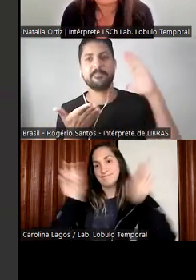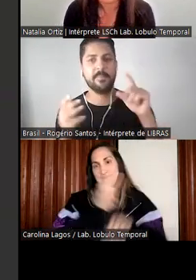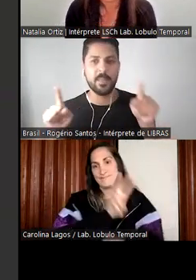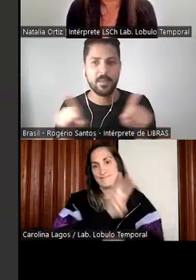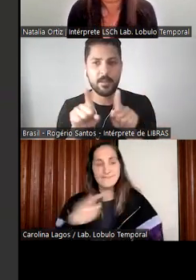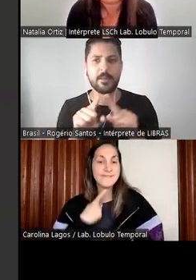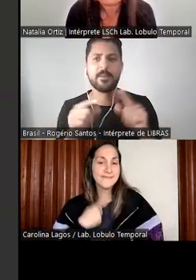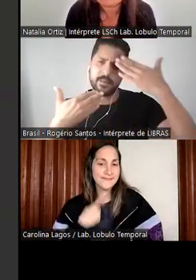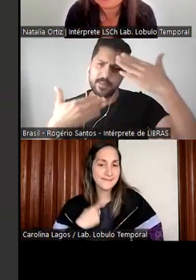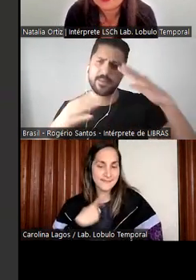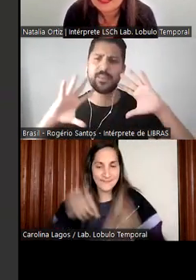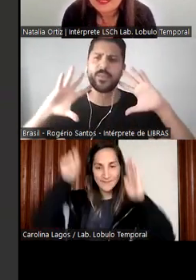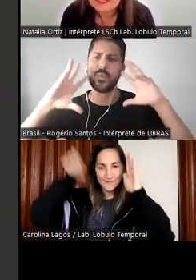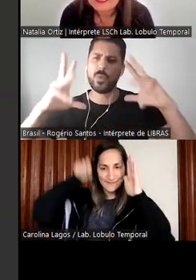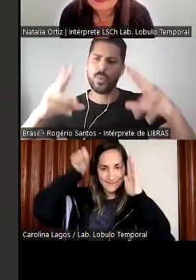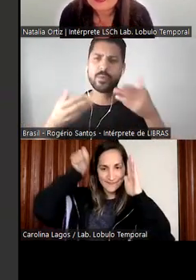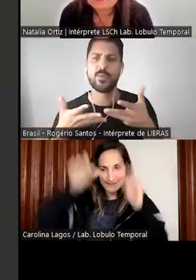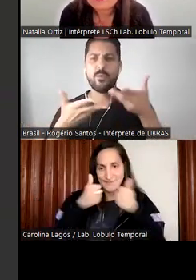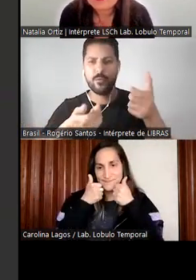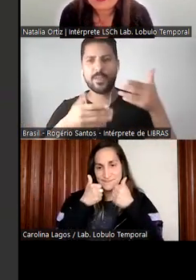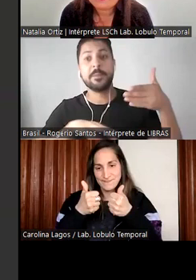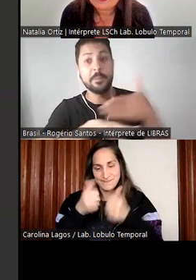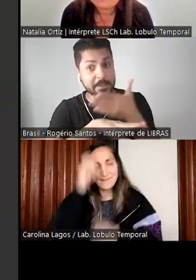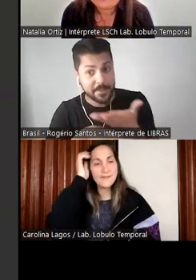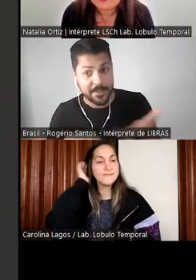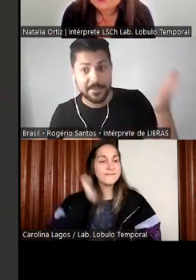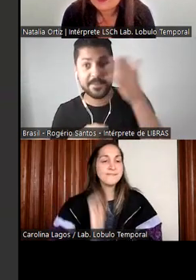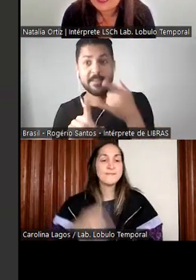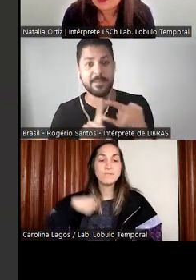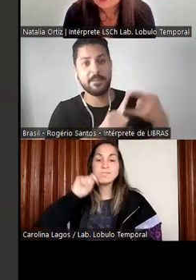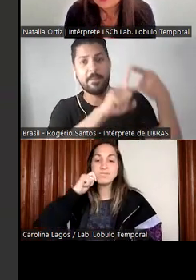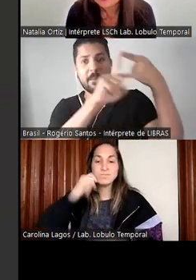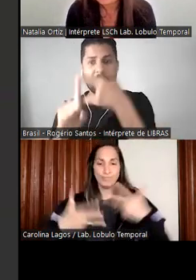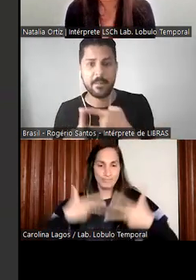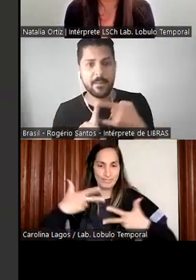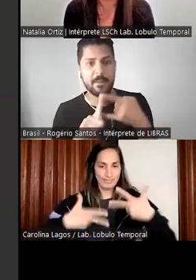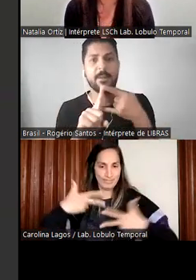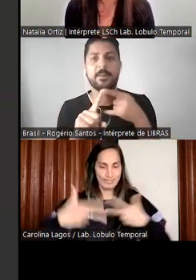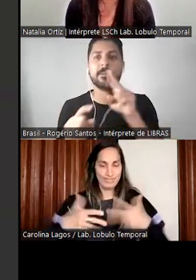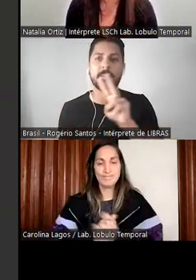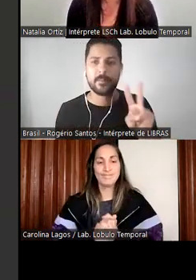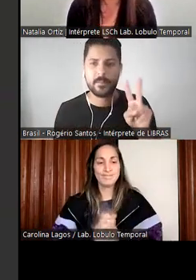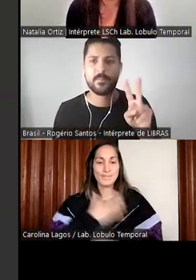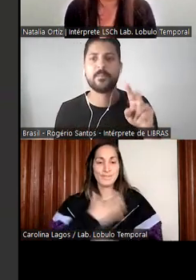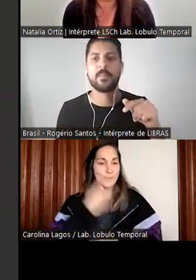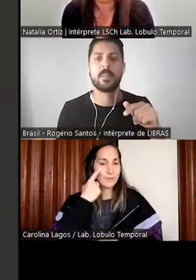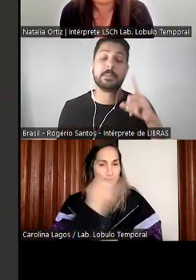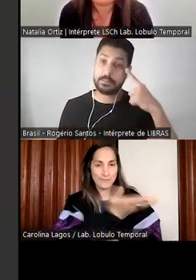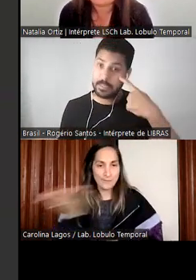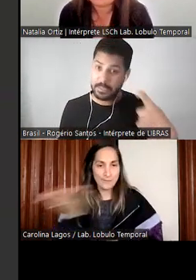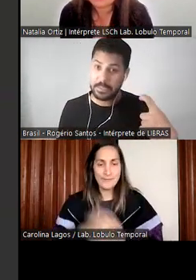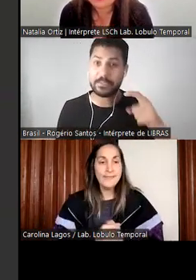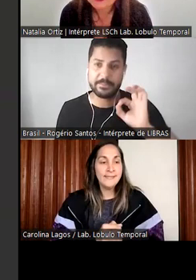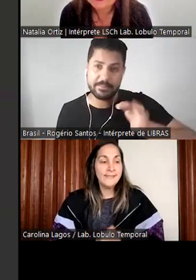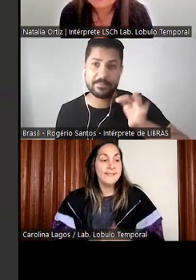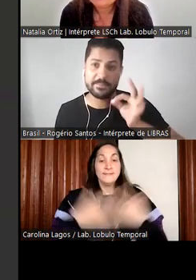y a todas quienes están participando en esta actividad sobre vernáculo visual que me parece muy interesante, ¿cierto? Bueno,